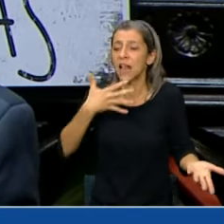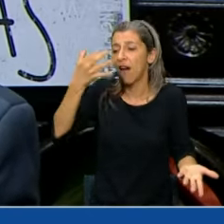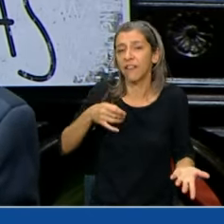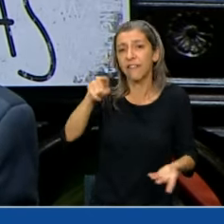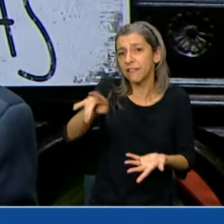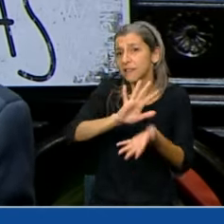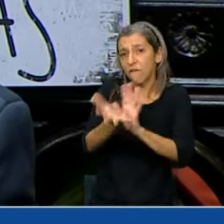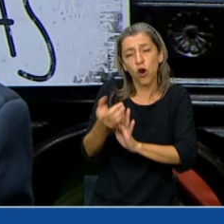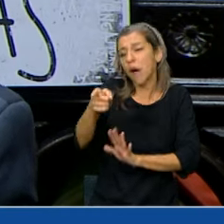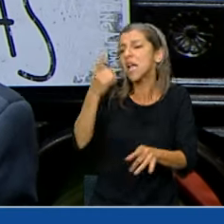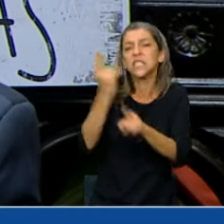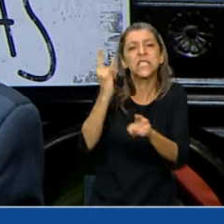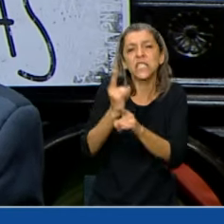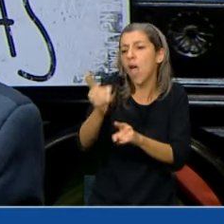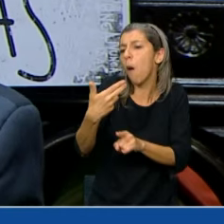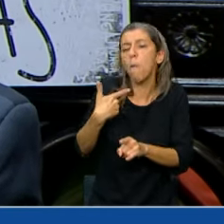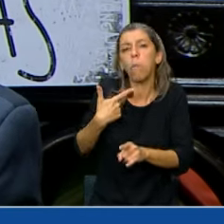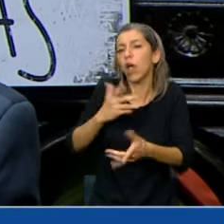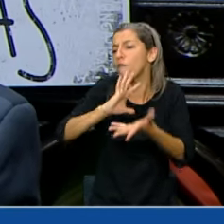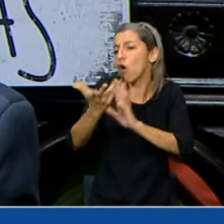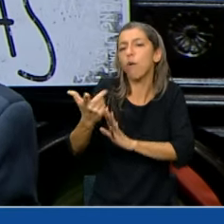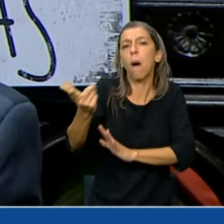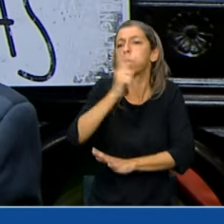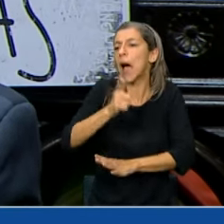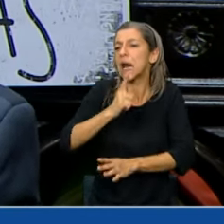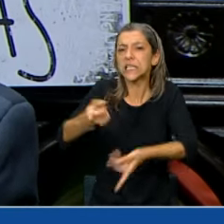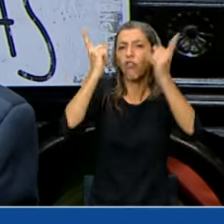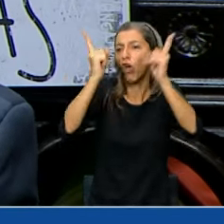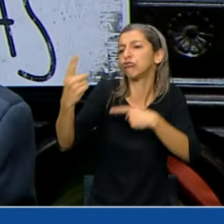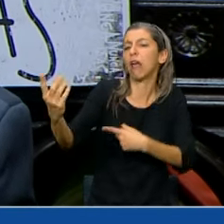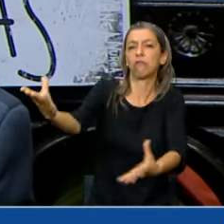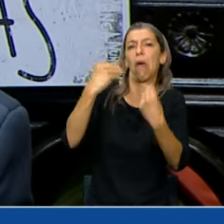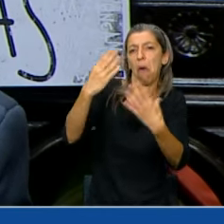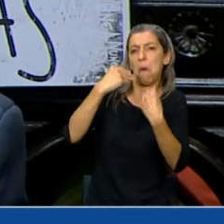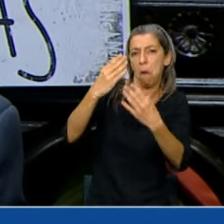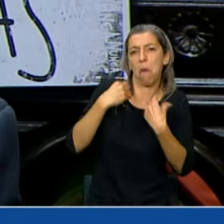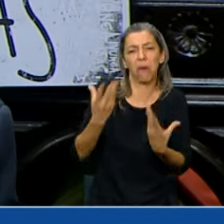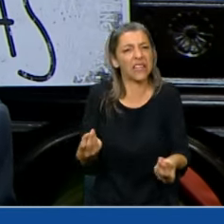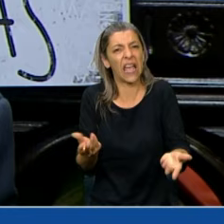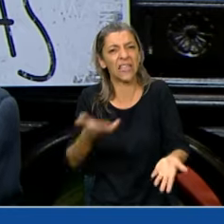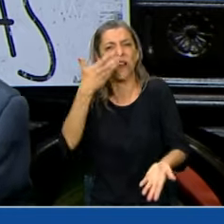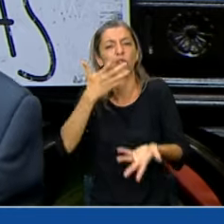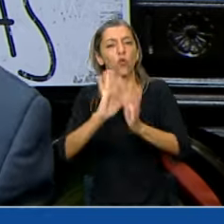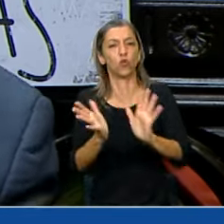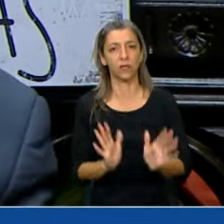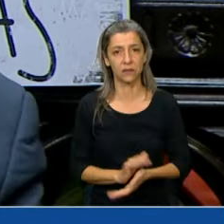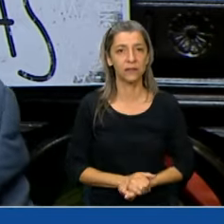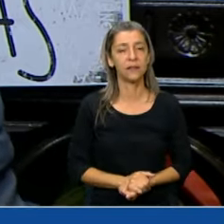pedagogía que siempre quiere imponernos como si fuera la maestra la ciruela basta de tener